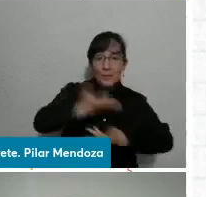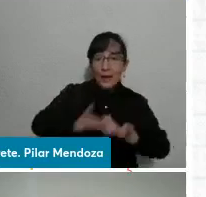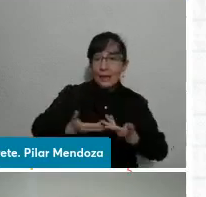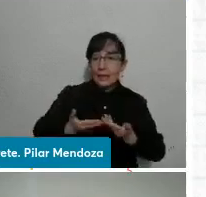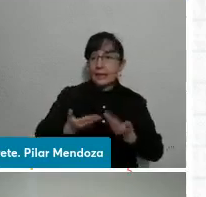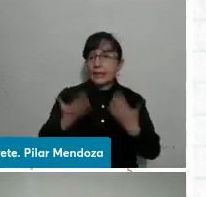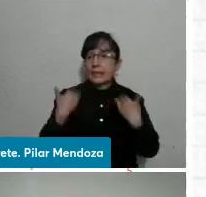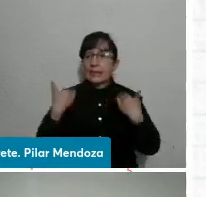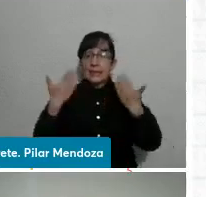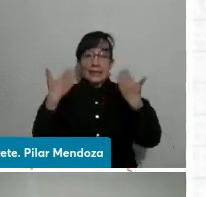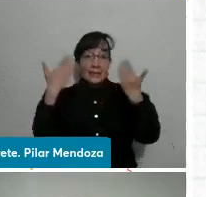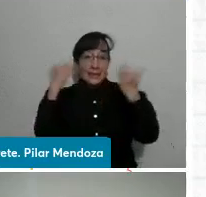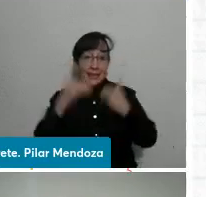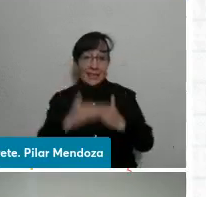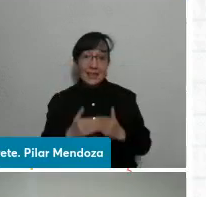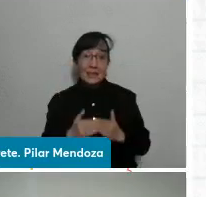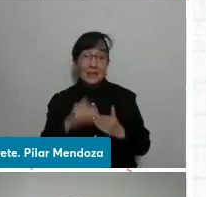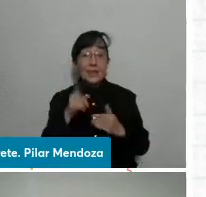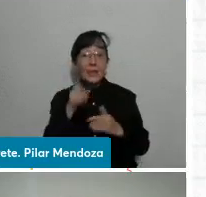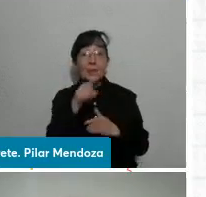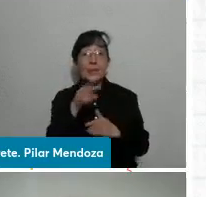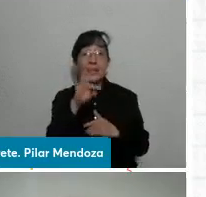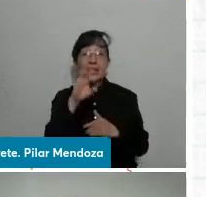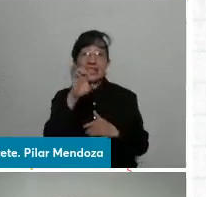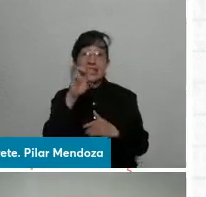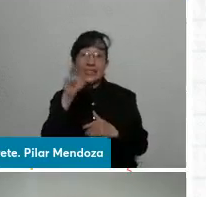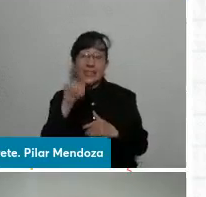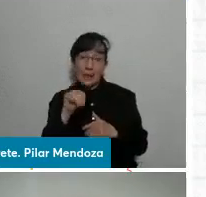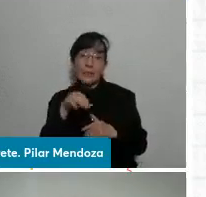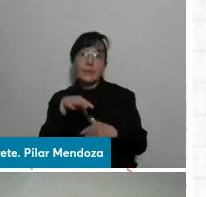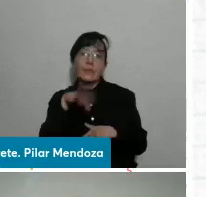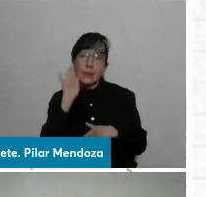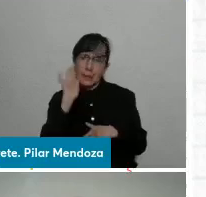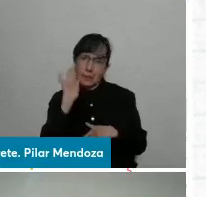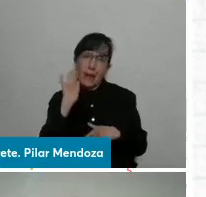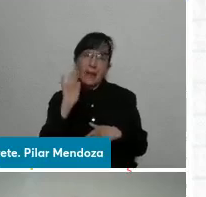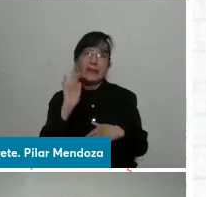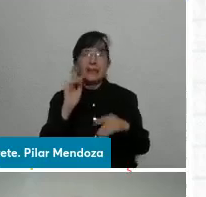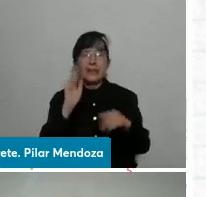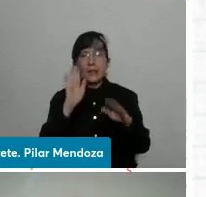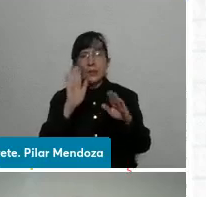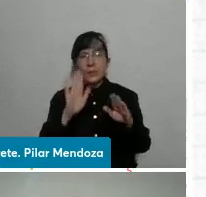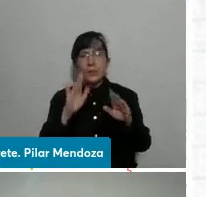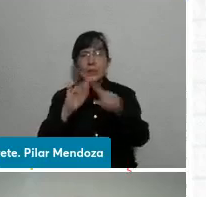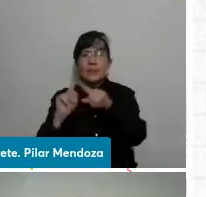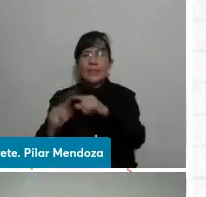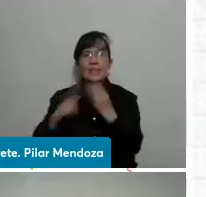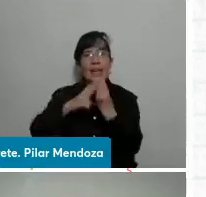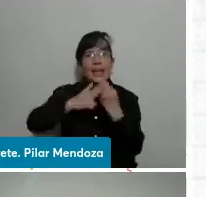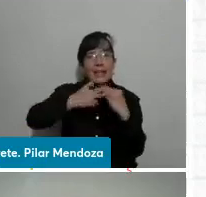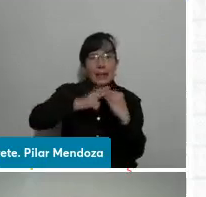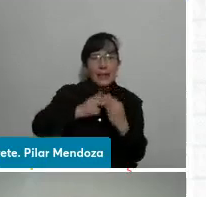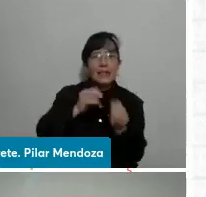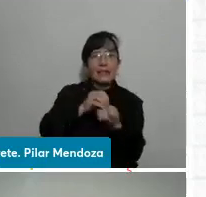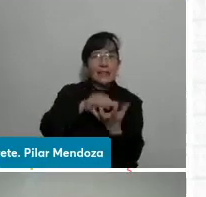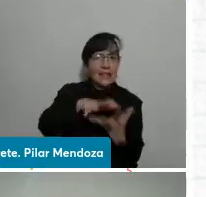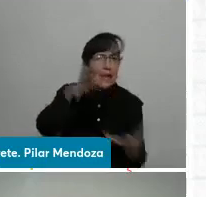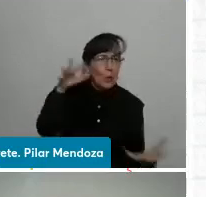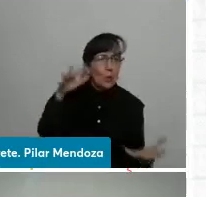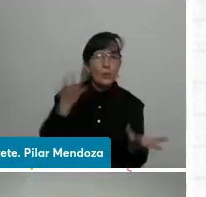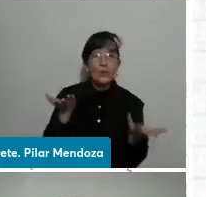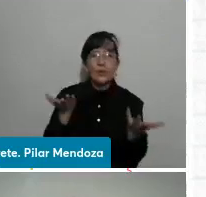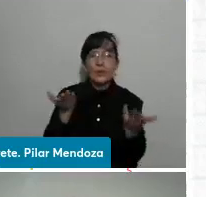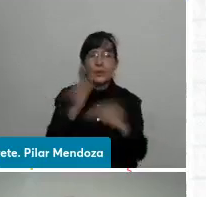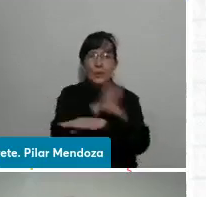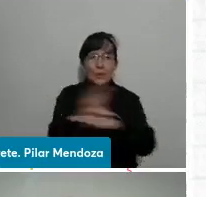pues, de lo que tiene el STEM es la gran, como ya lo mencionaba, la gran variedad de herramientas y recursos, y que son